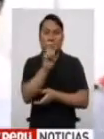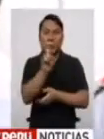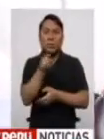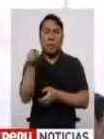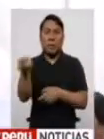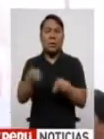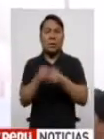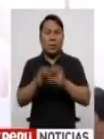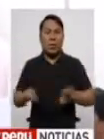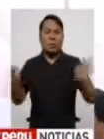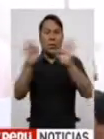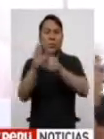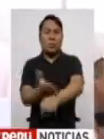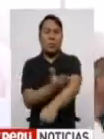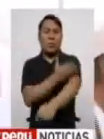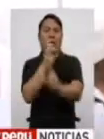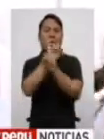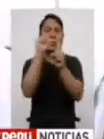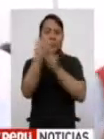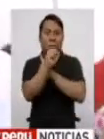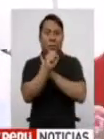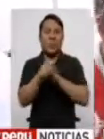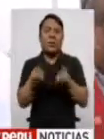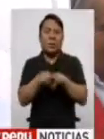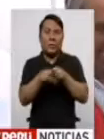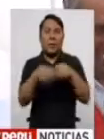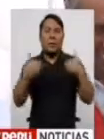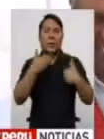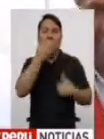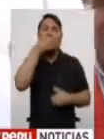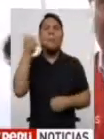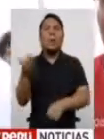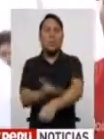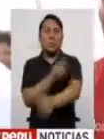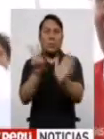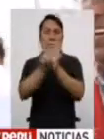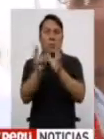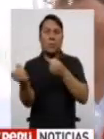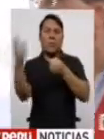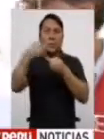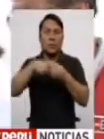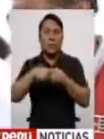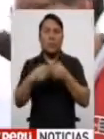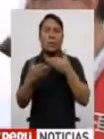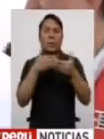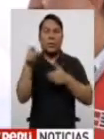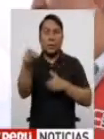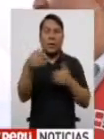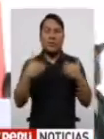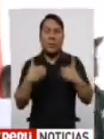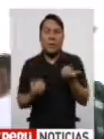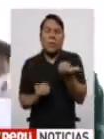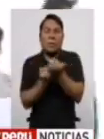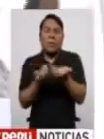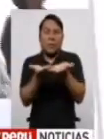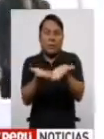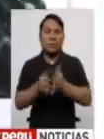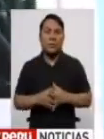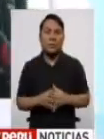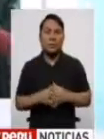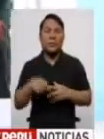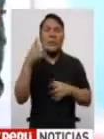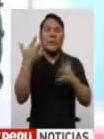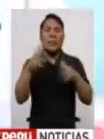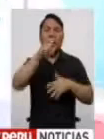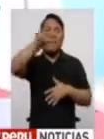importante y productiva para la sociedad. Al contrario, tienen la mejor voluntad para hacerlo. Lo único que requieren es un poco de apoyo. Actualmente,